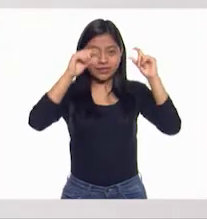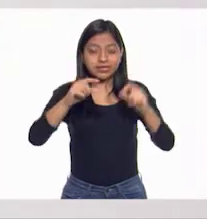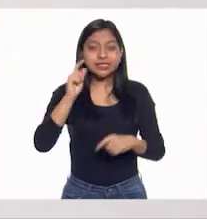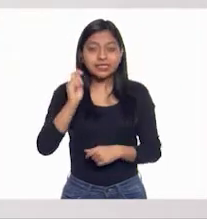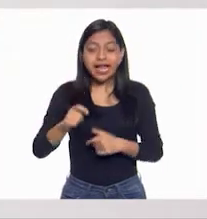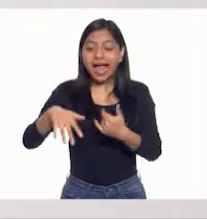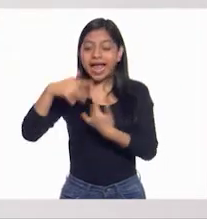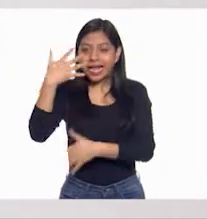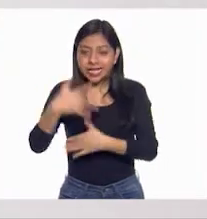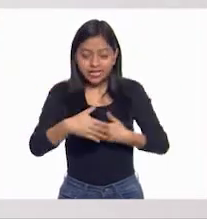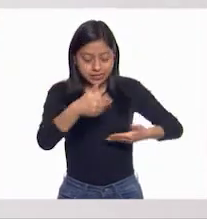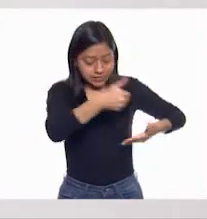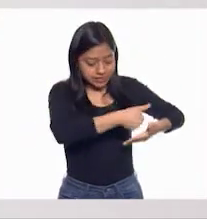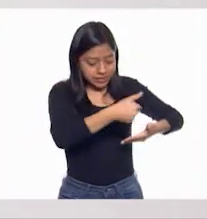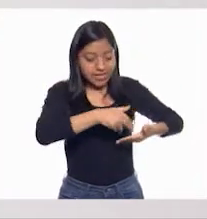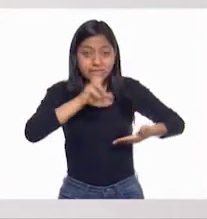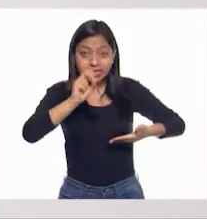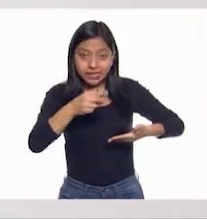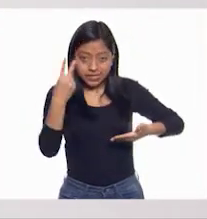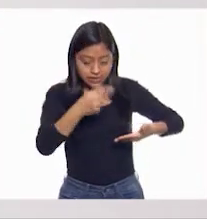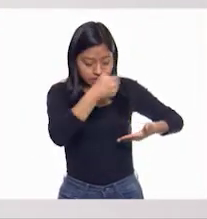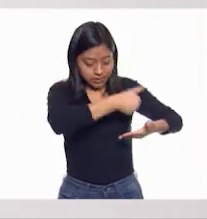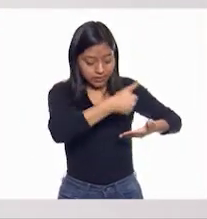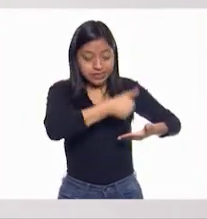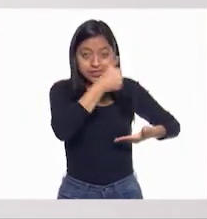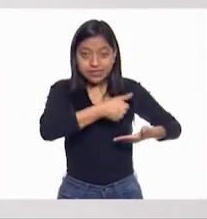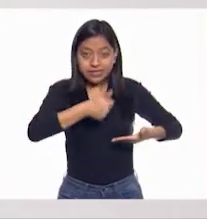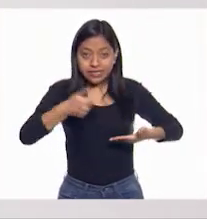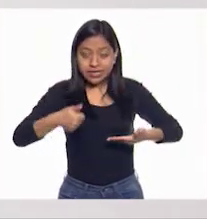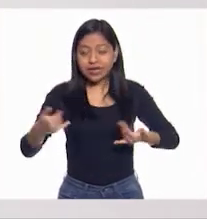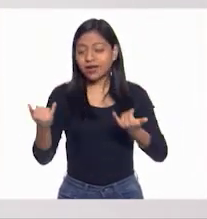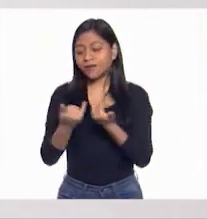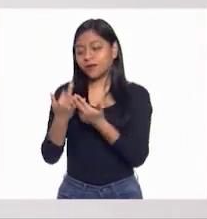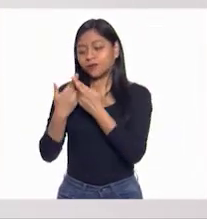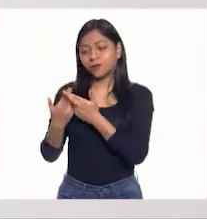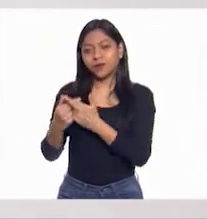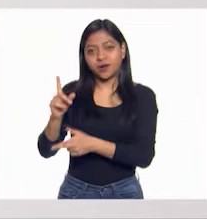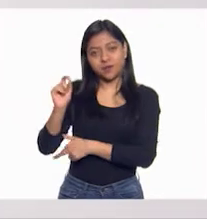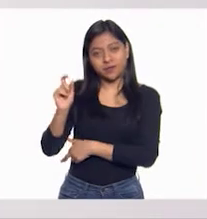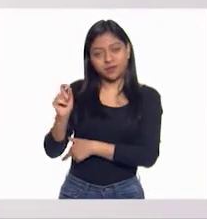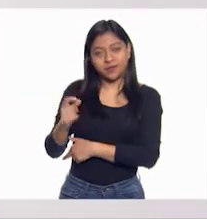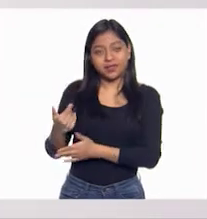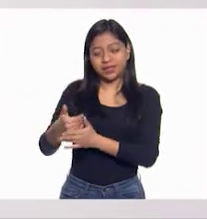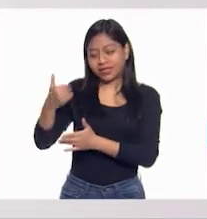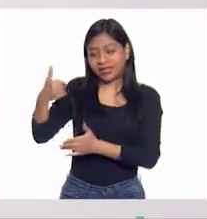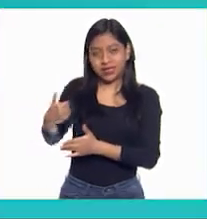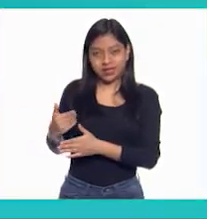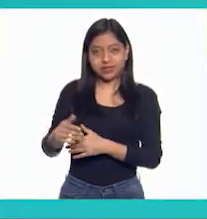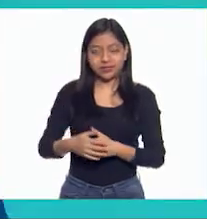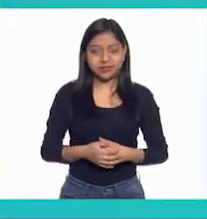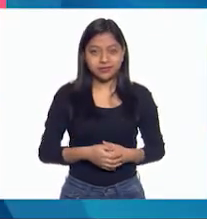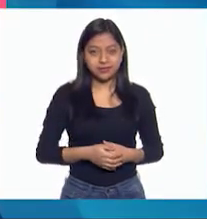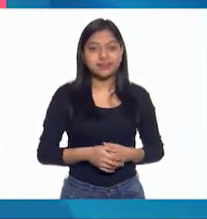de 32 hojas y nos da como residuo 20, que serían las 20 hojas que nos sobran del paquete de 500.